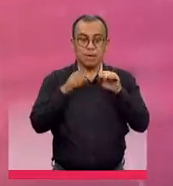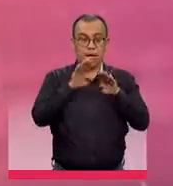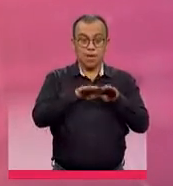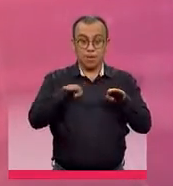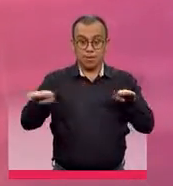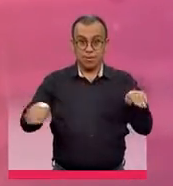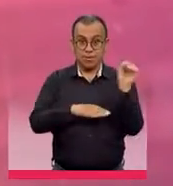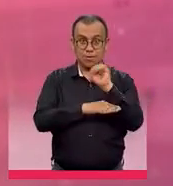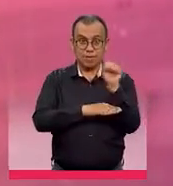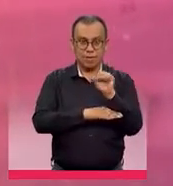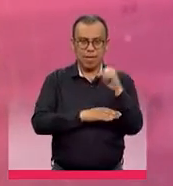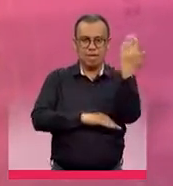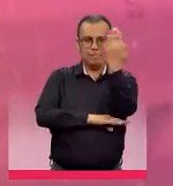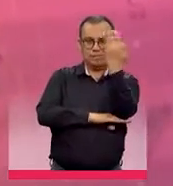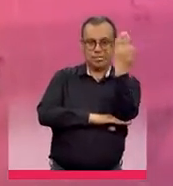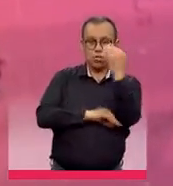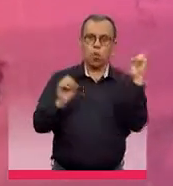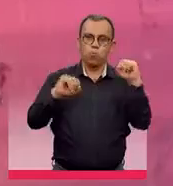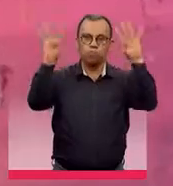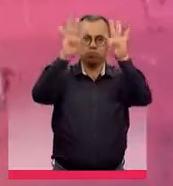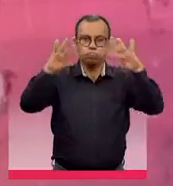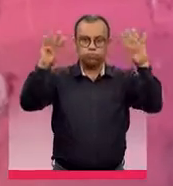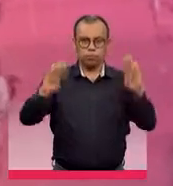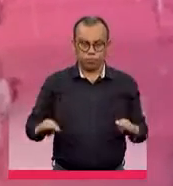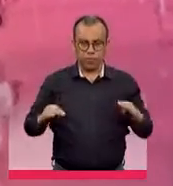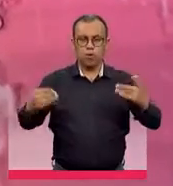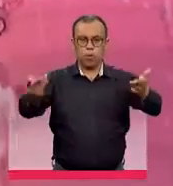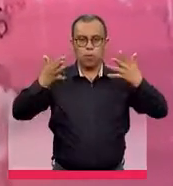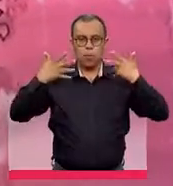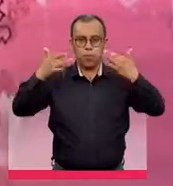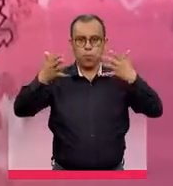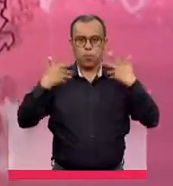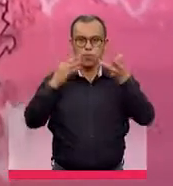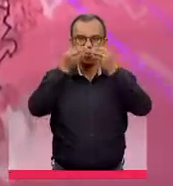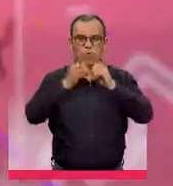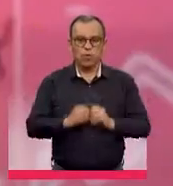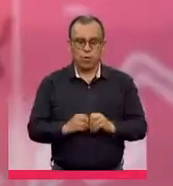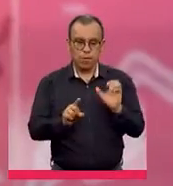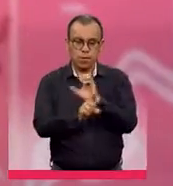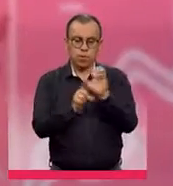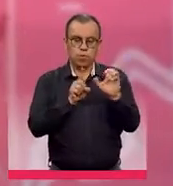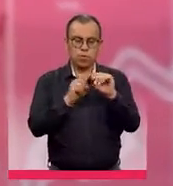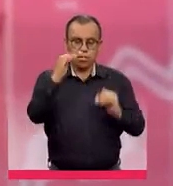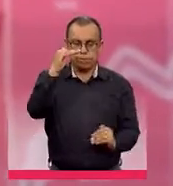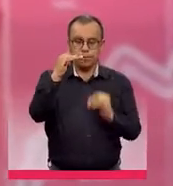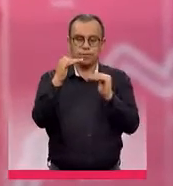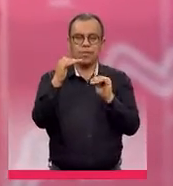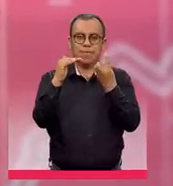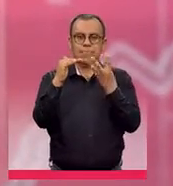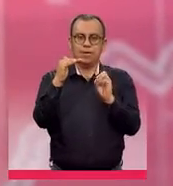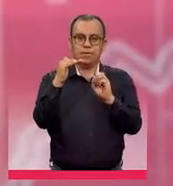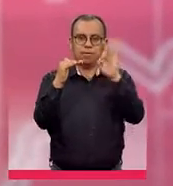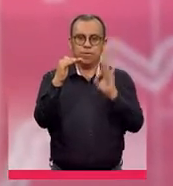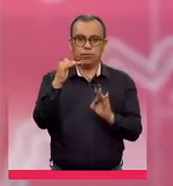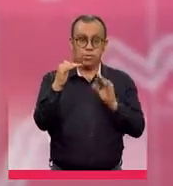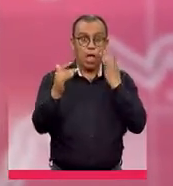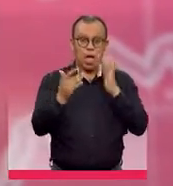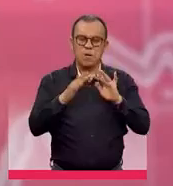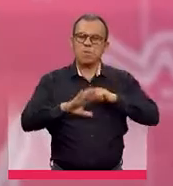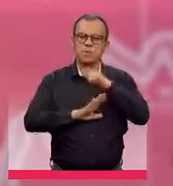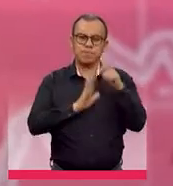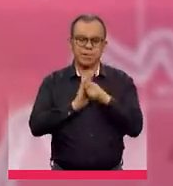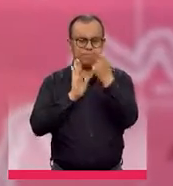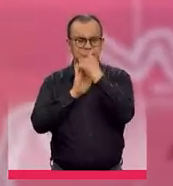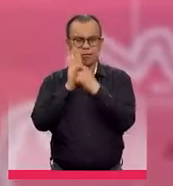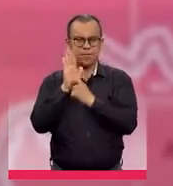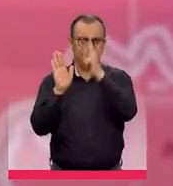autocines y autoteatros deberán realizarse a cielo abierto y la formación cultural no deberá superar el 30% de aforo, todo esto bajo